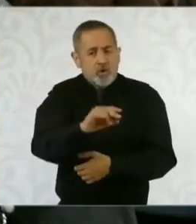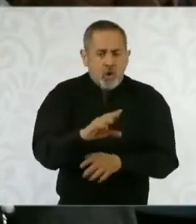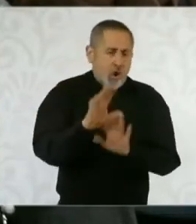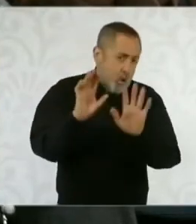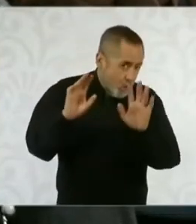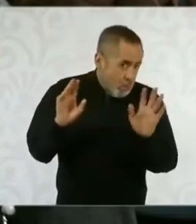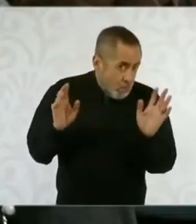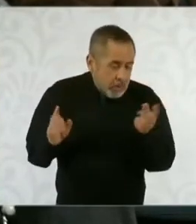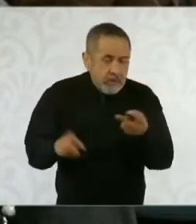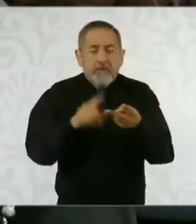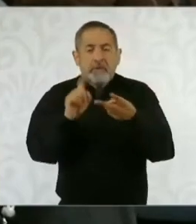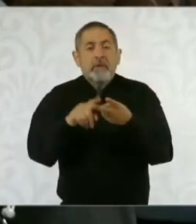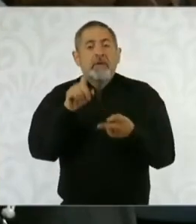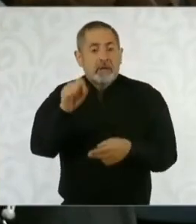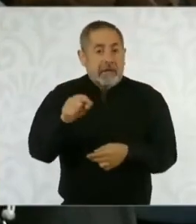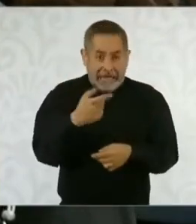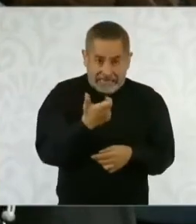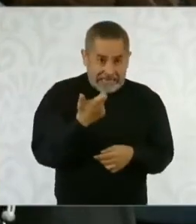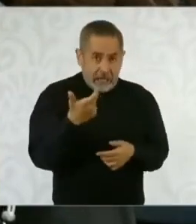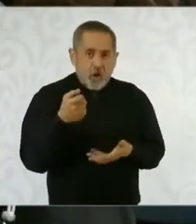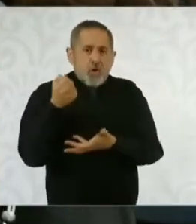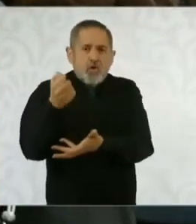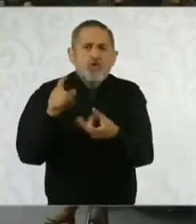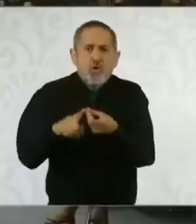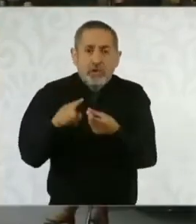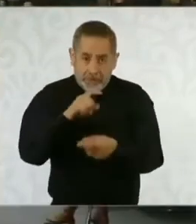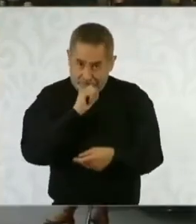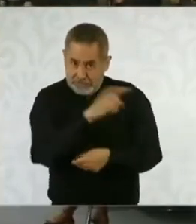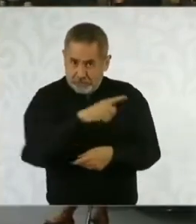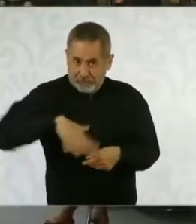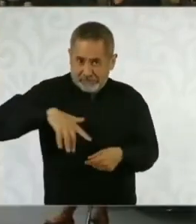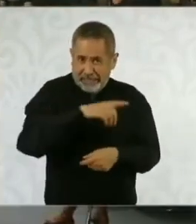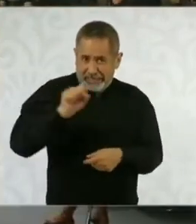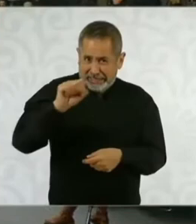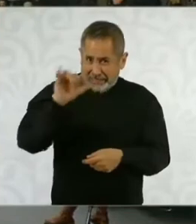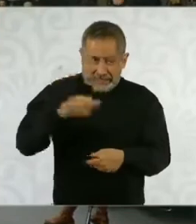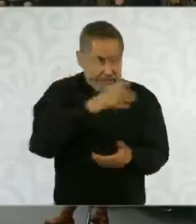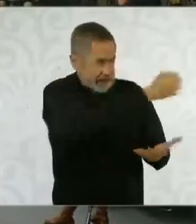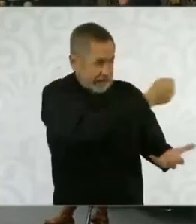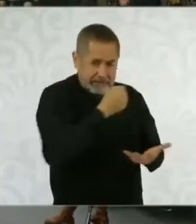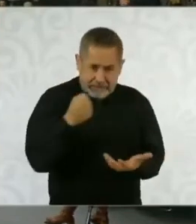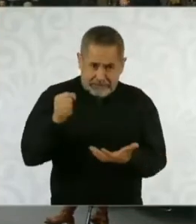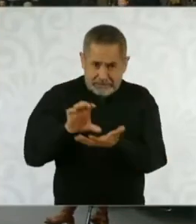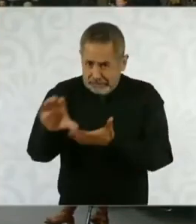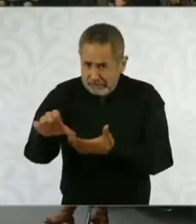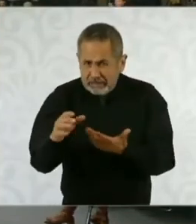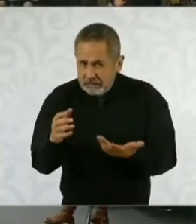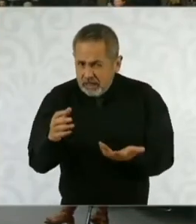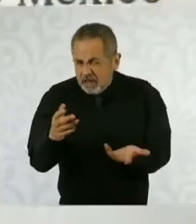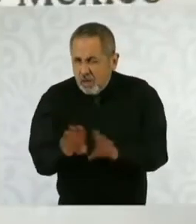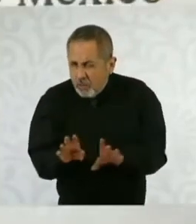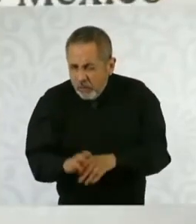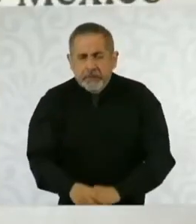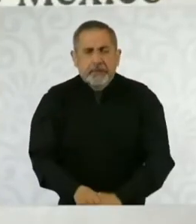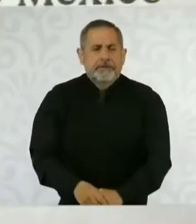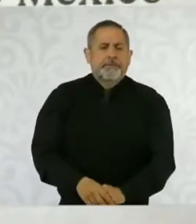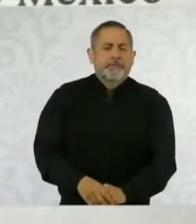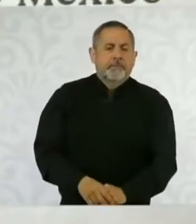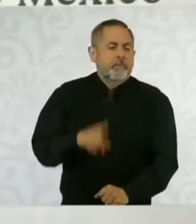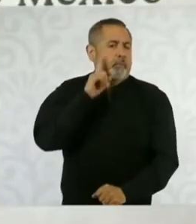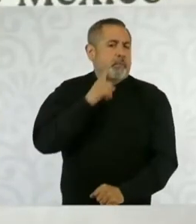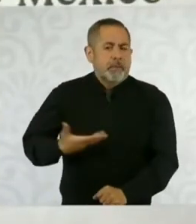finalmente sería de los fideicomisos el dinero que se podría tomar, doctora. Fue una muy buena reunión, hablaron todos